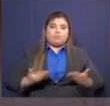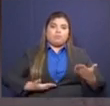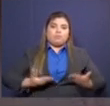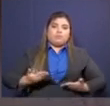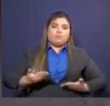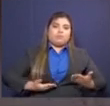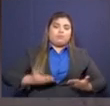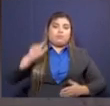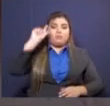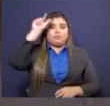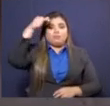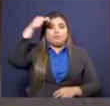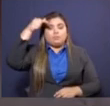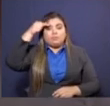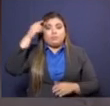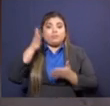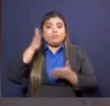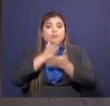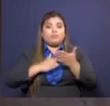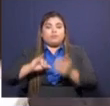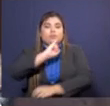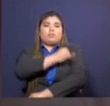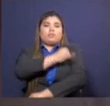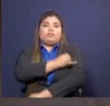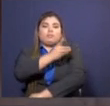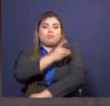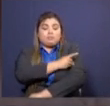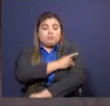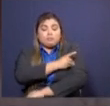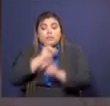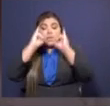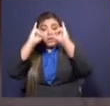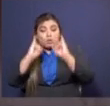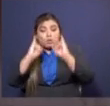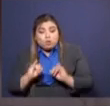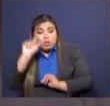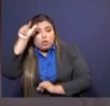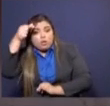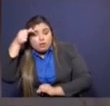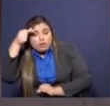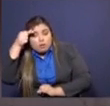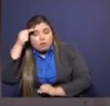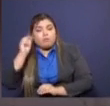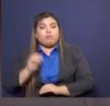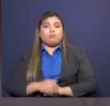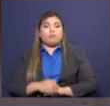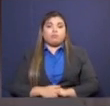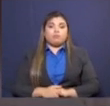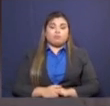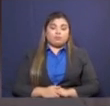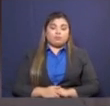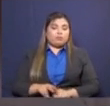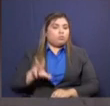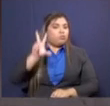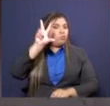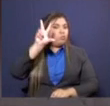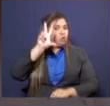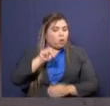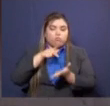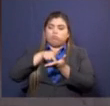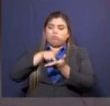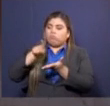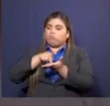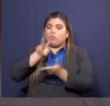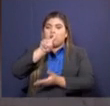públicos que son miembros de juntas directivas de instituciones gubernamentales no recibirán